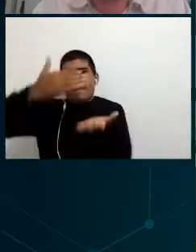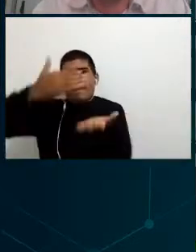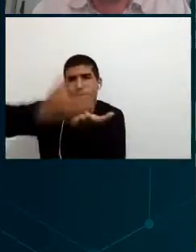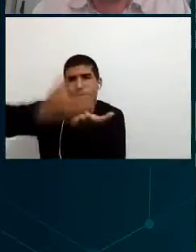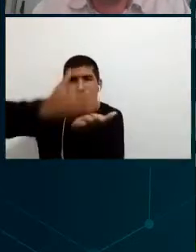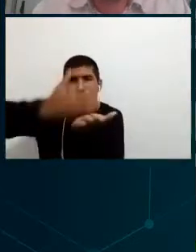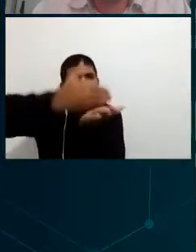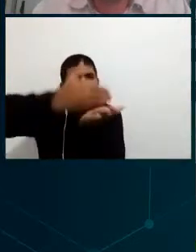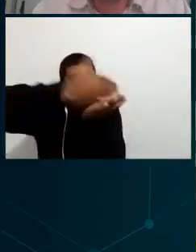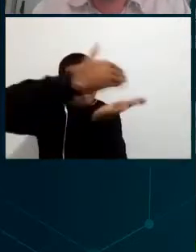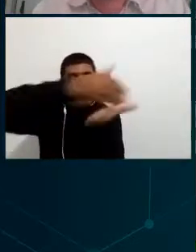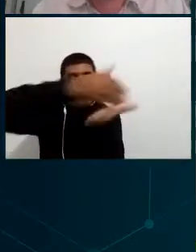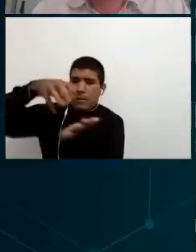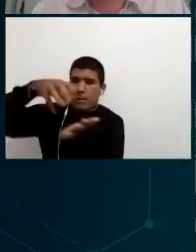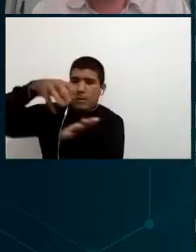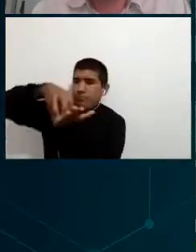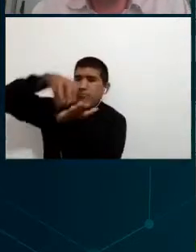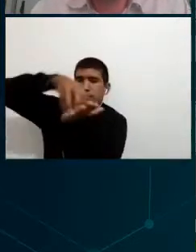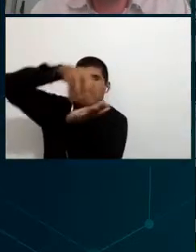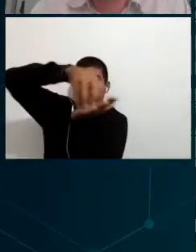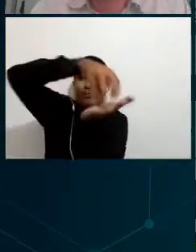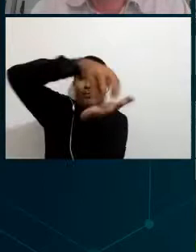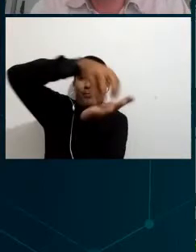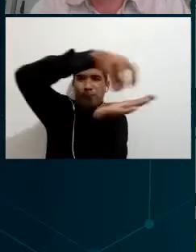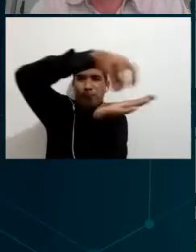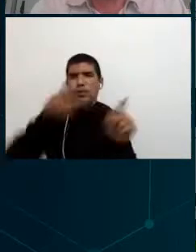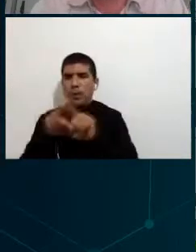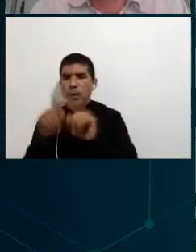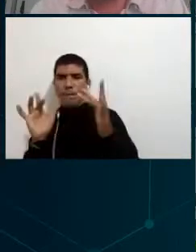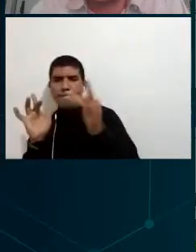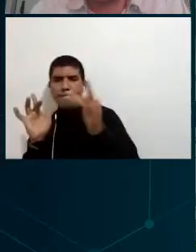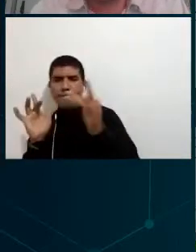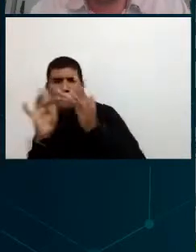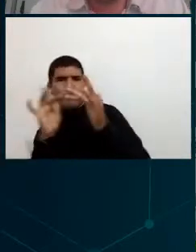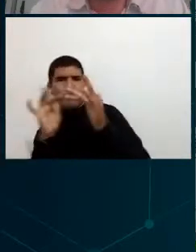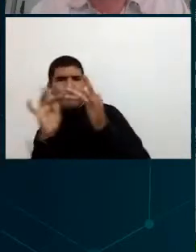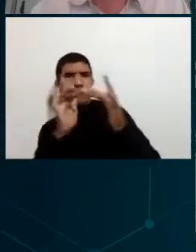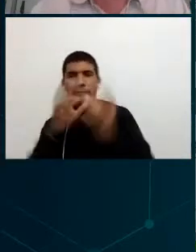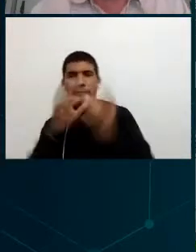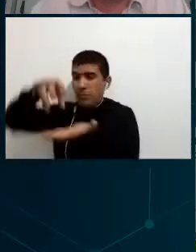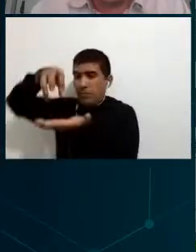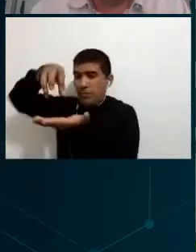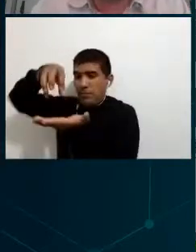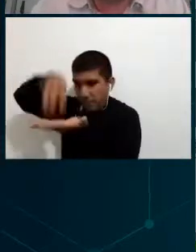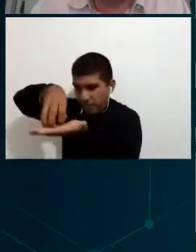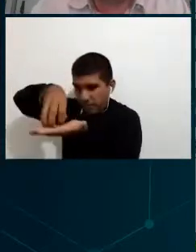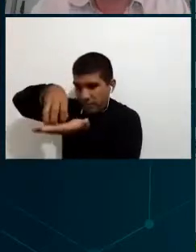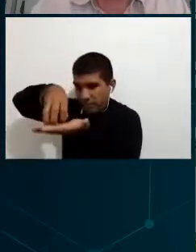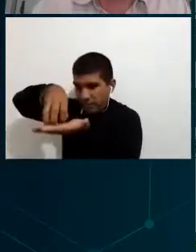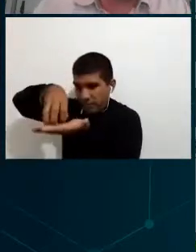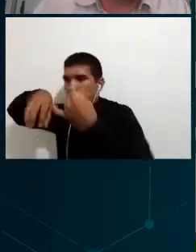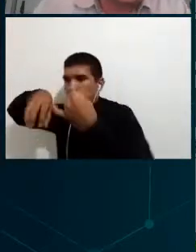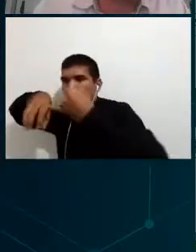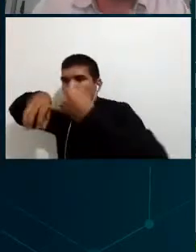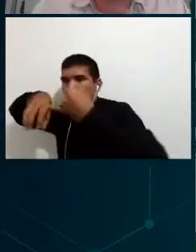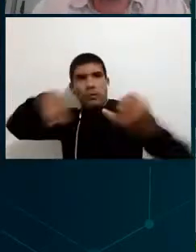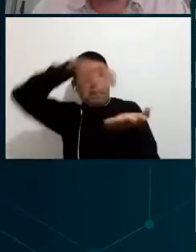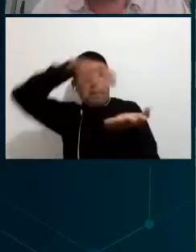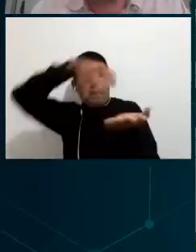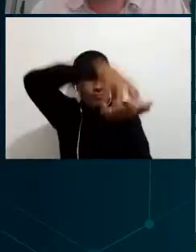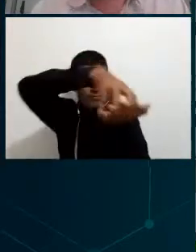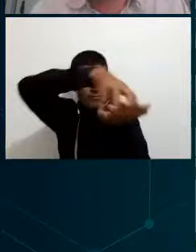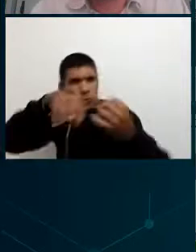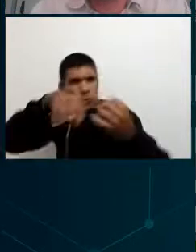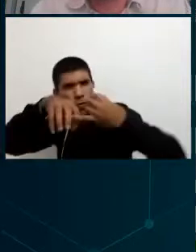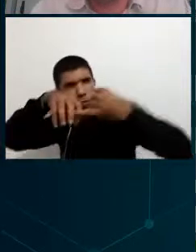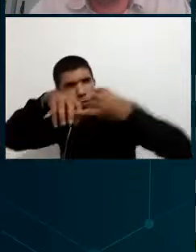óptica del IED1 a un MPLS que se encuentra en la subestación Colombia. De ahí esa información va a saltar